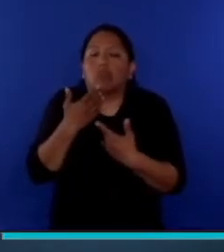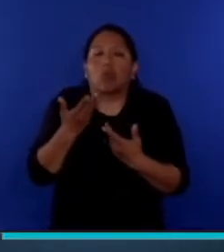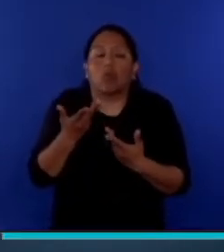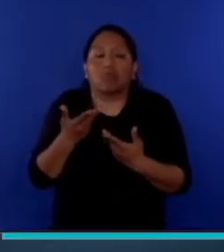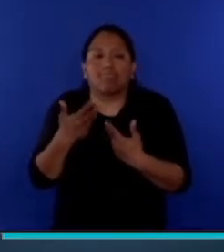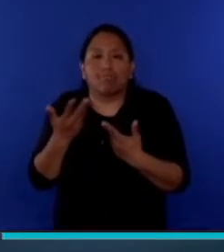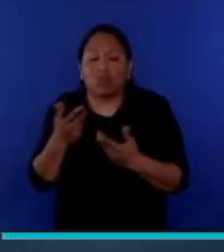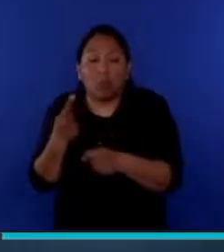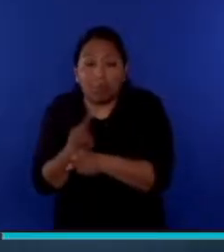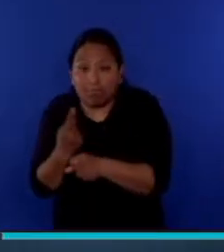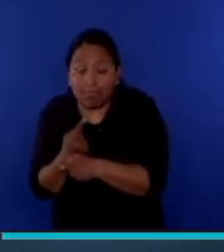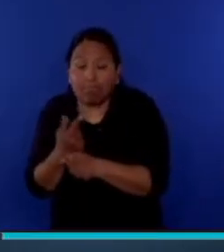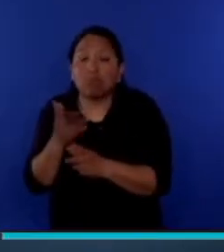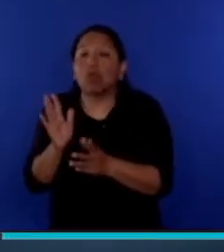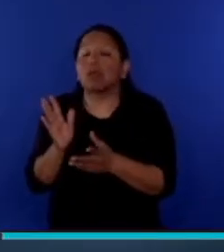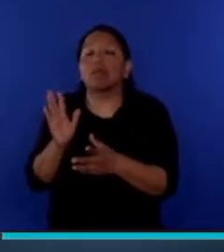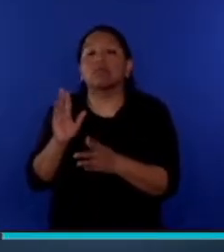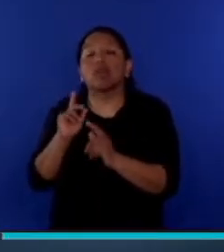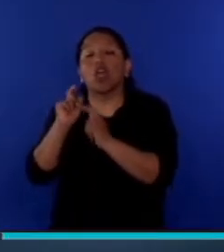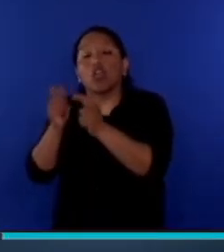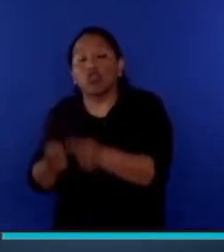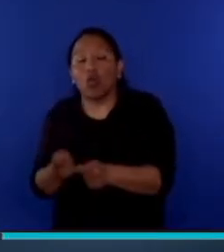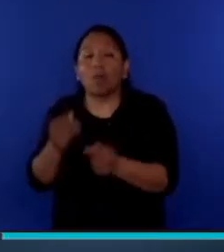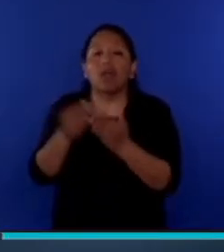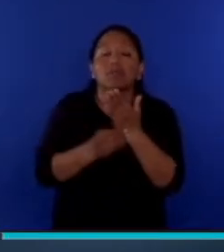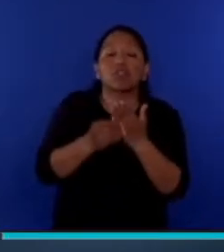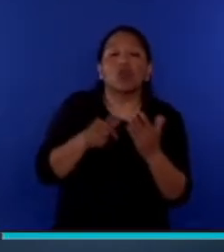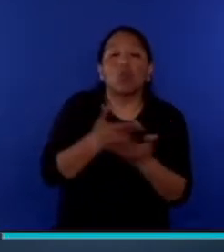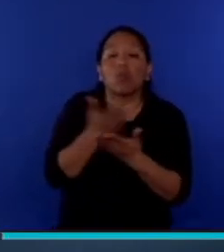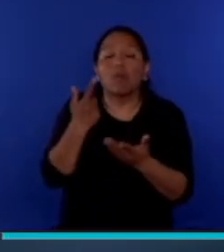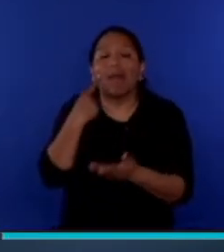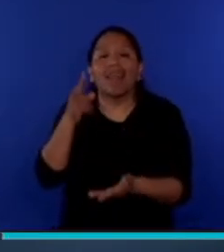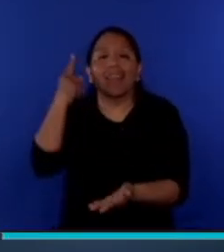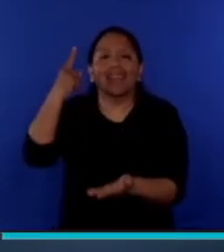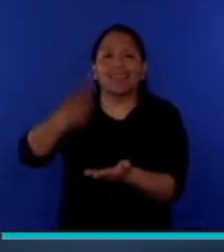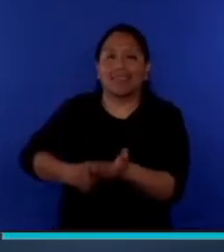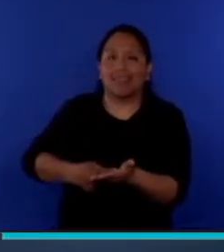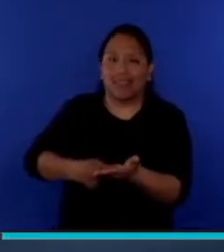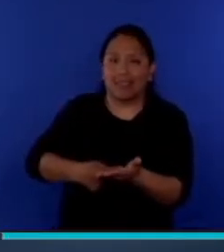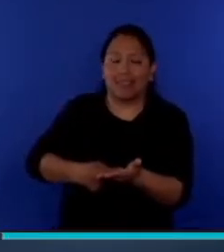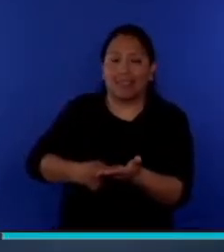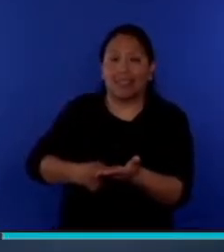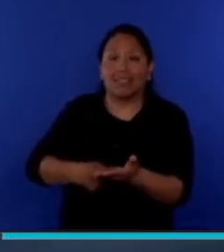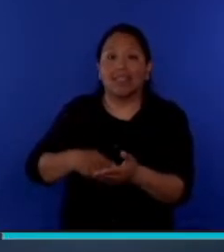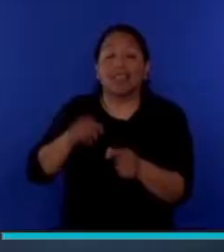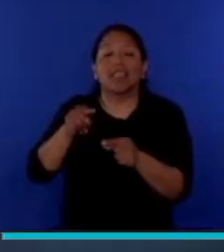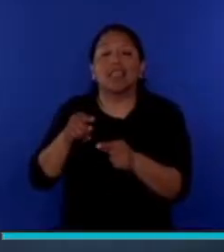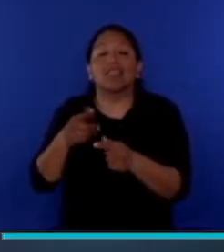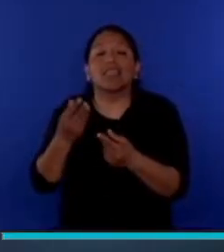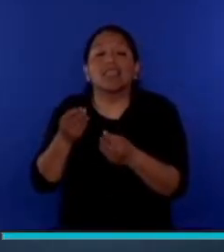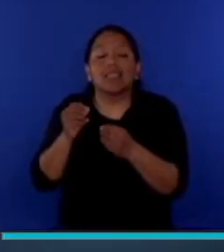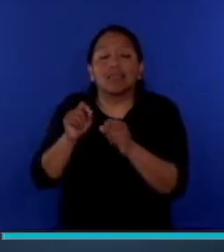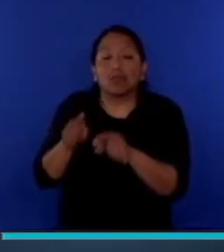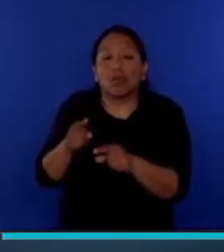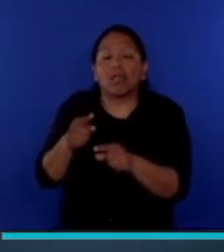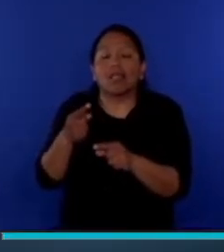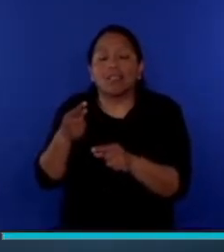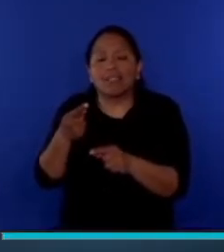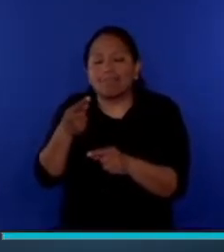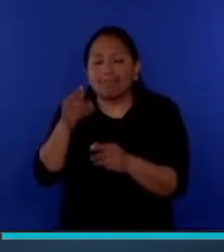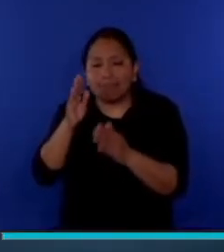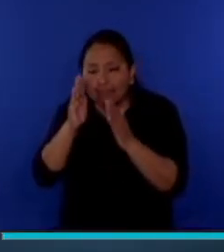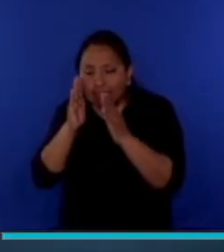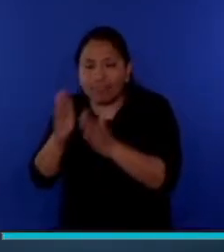lo que sea, tendrá que intervenir el Ministerio Público Pupilar para definir, por sobre todas las cosas, con el interés superior del